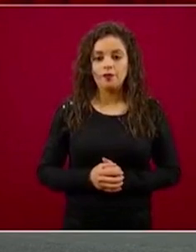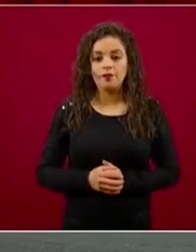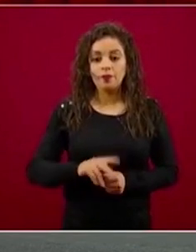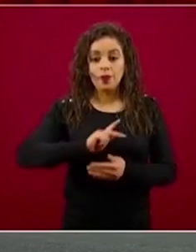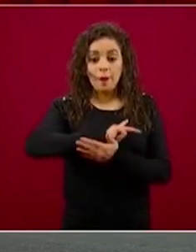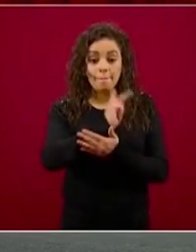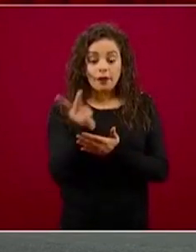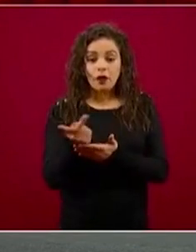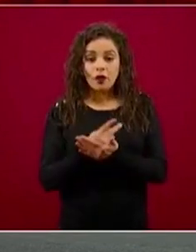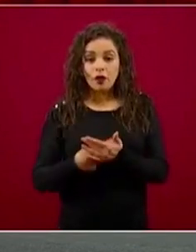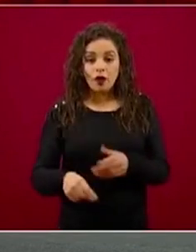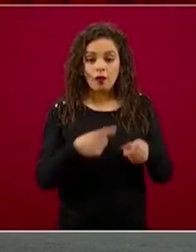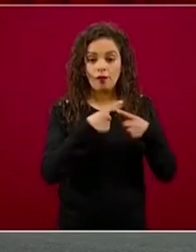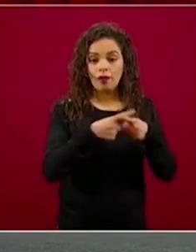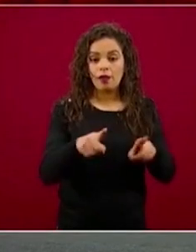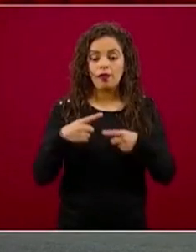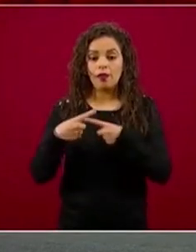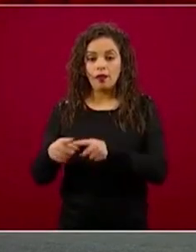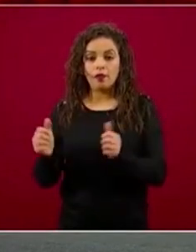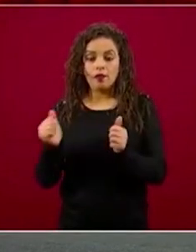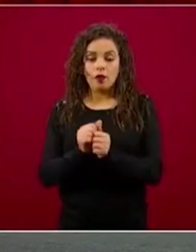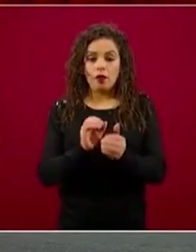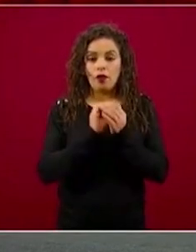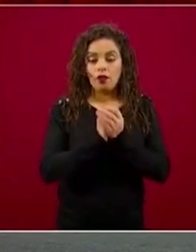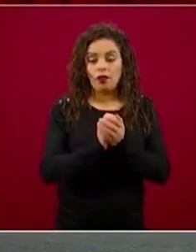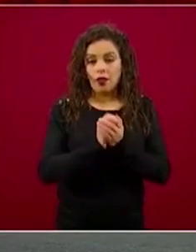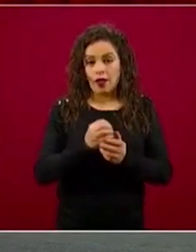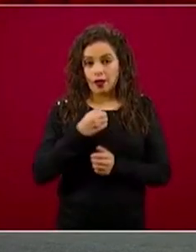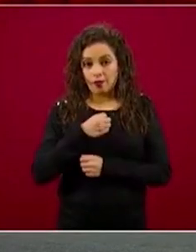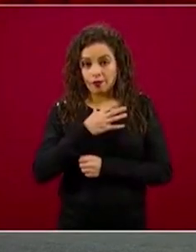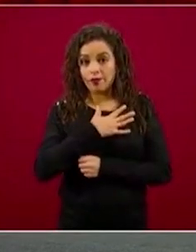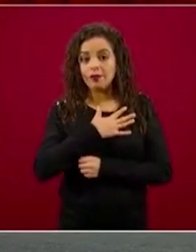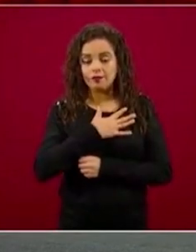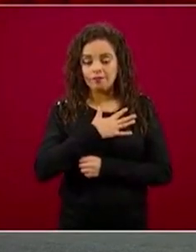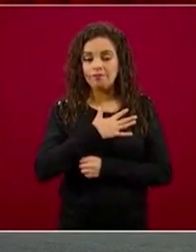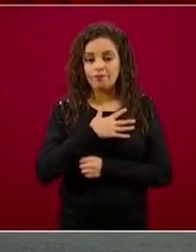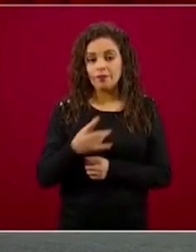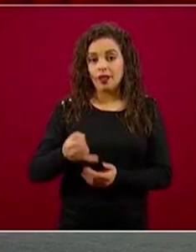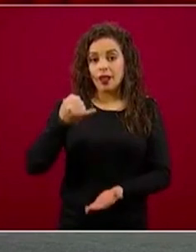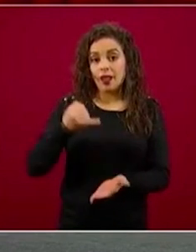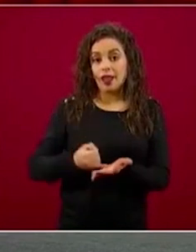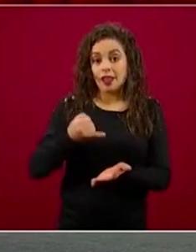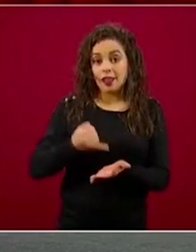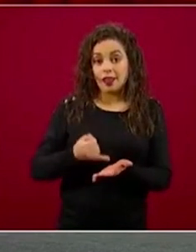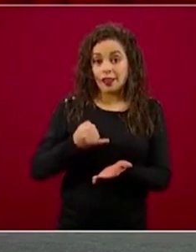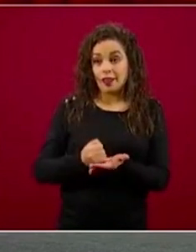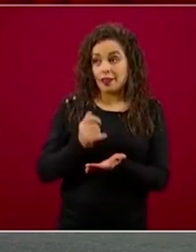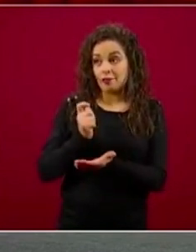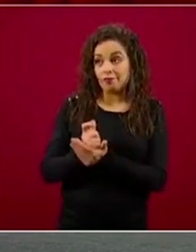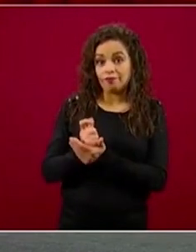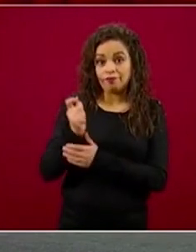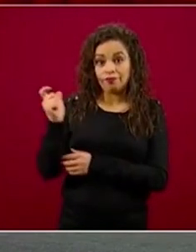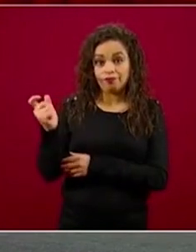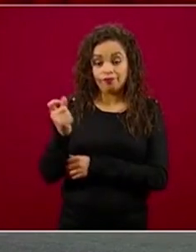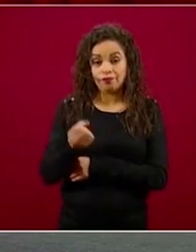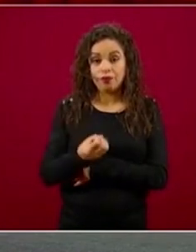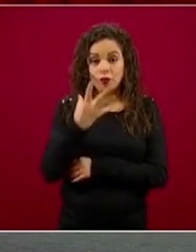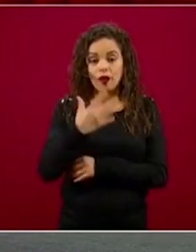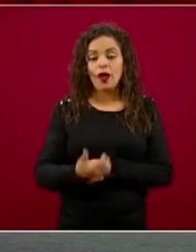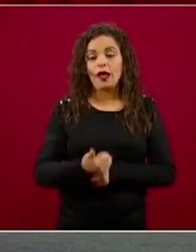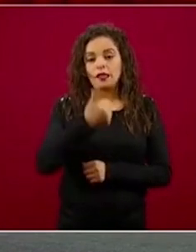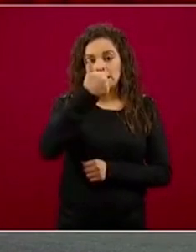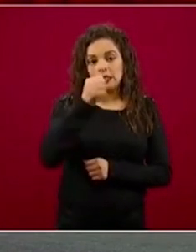de tandas para el bienestar, tiene una tasa de interés, que es una tasa de interés del